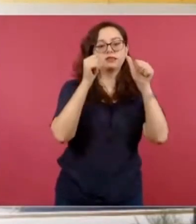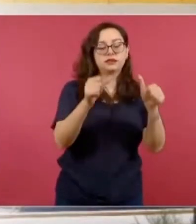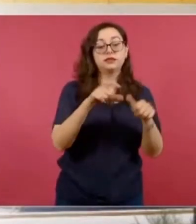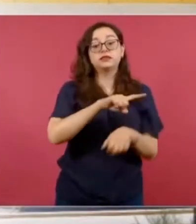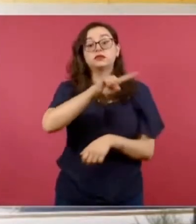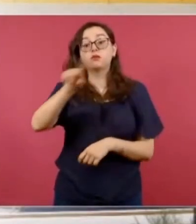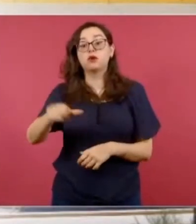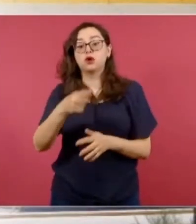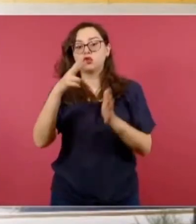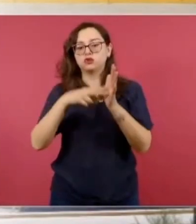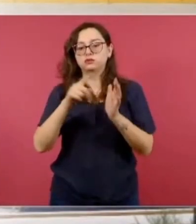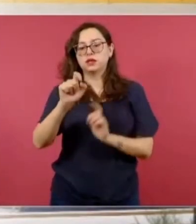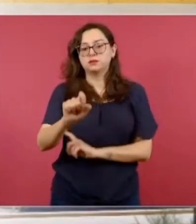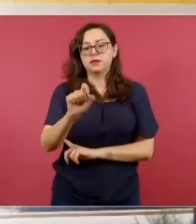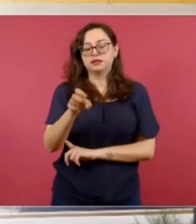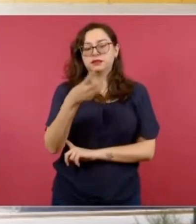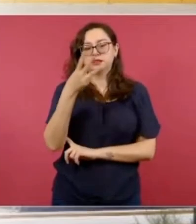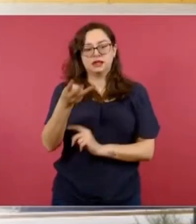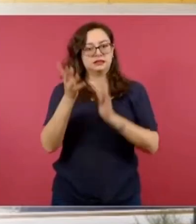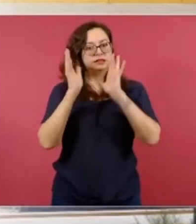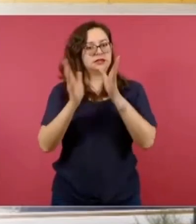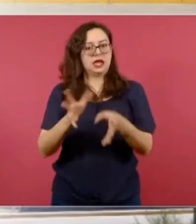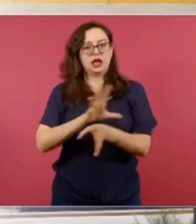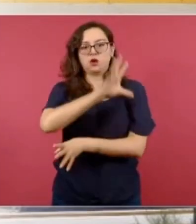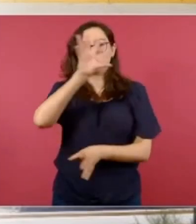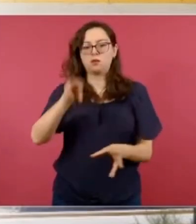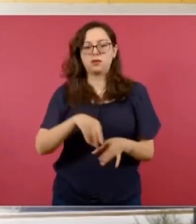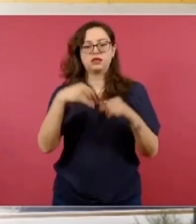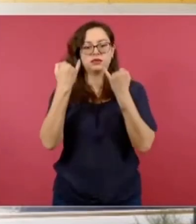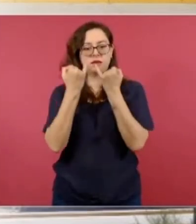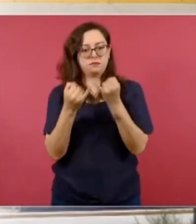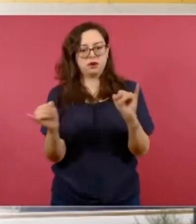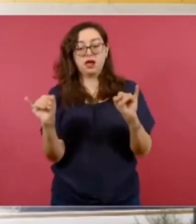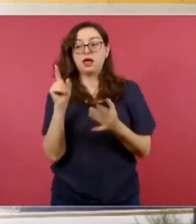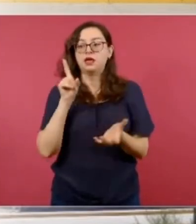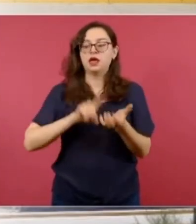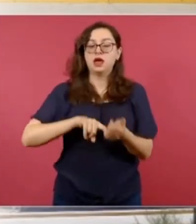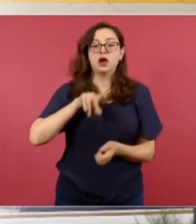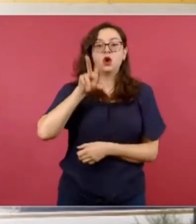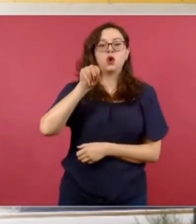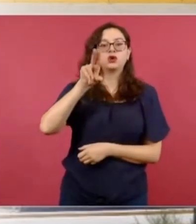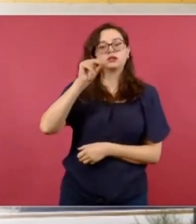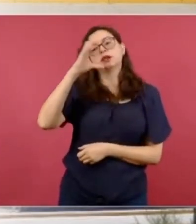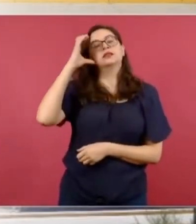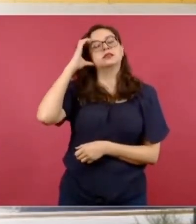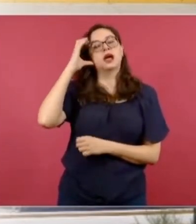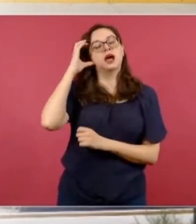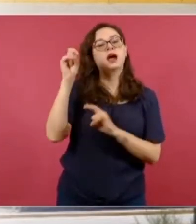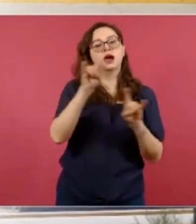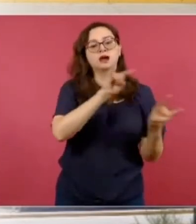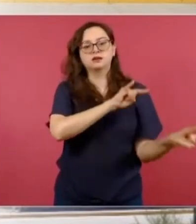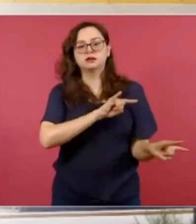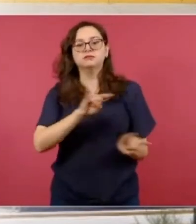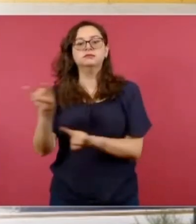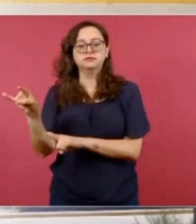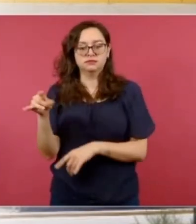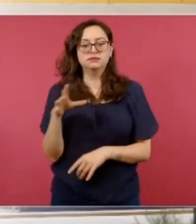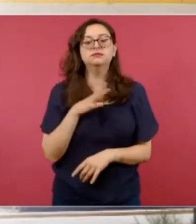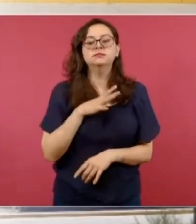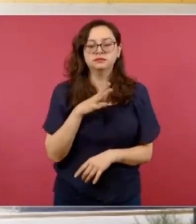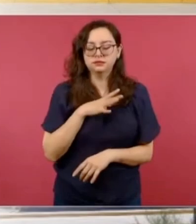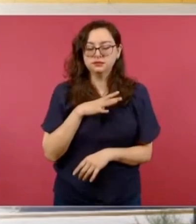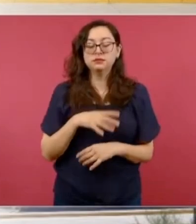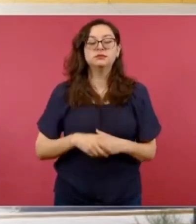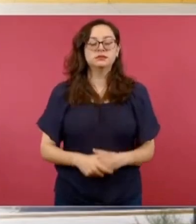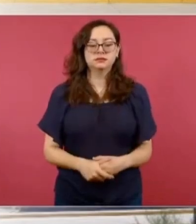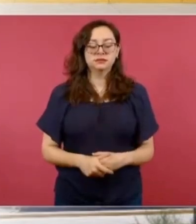total de 283 millones de pesos y 80 camas. Hoy ya opera de manera regular en la atención a personas sin seguridad social. También allá se